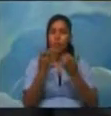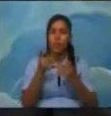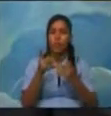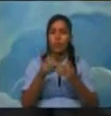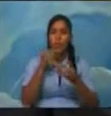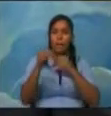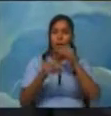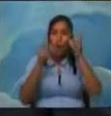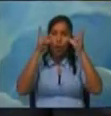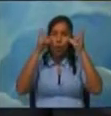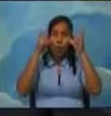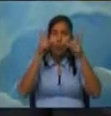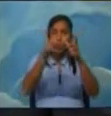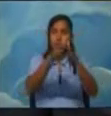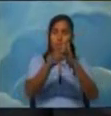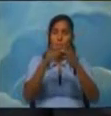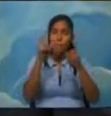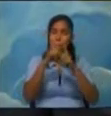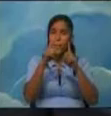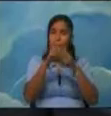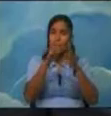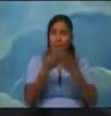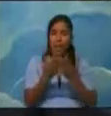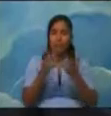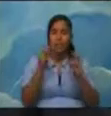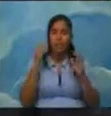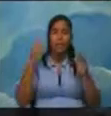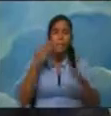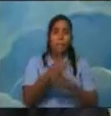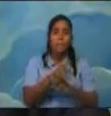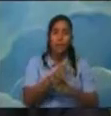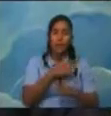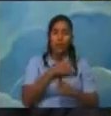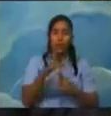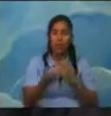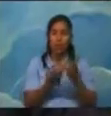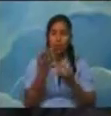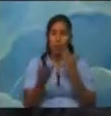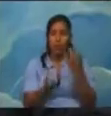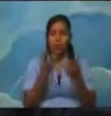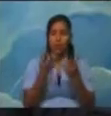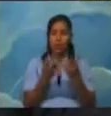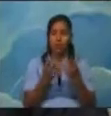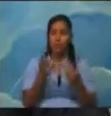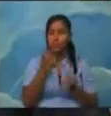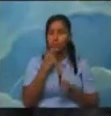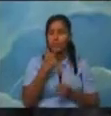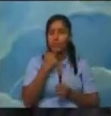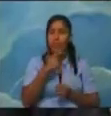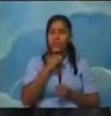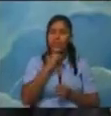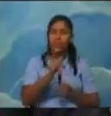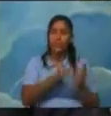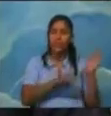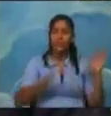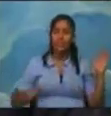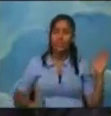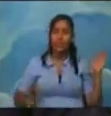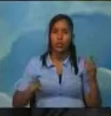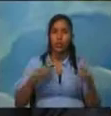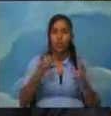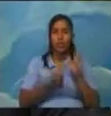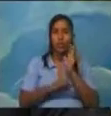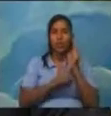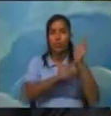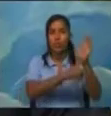sus palabras de en medio del fuego. Qué lindo es el Señor cuando